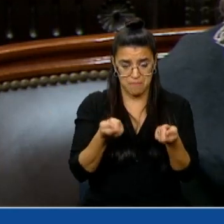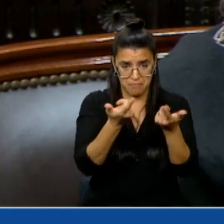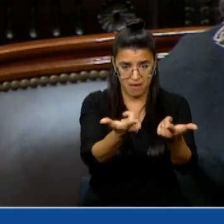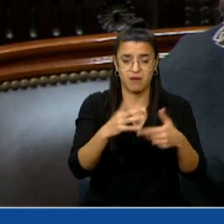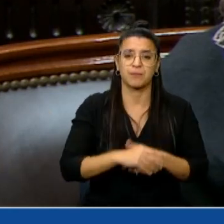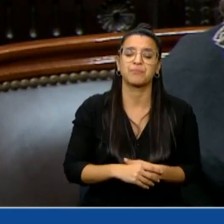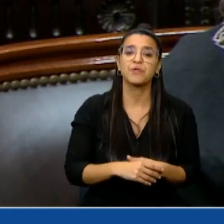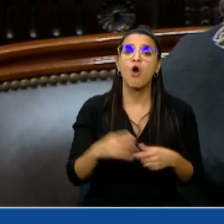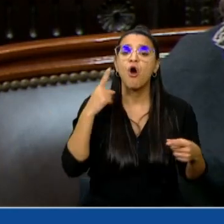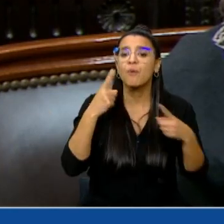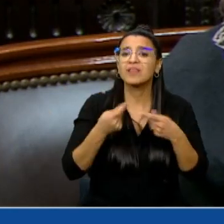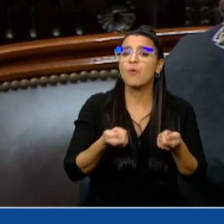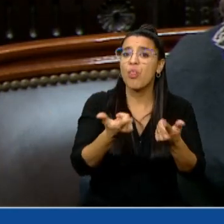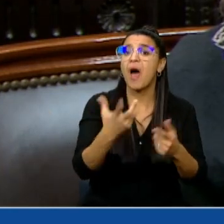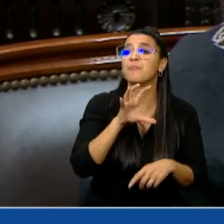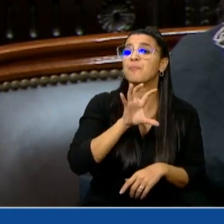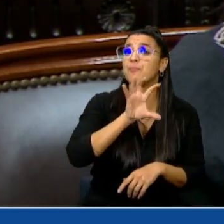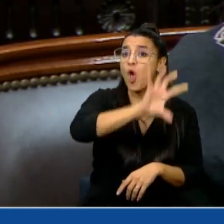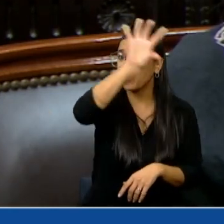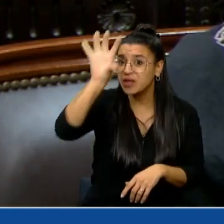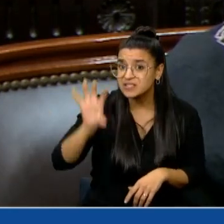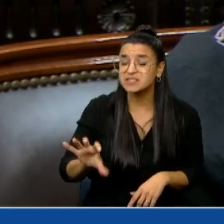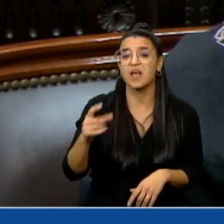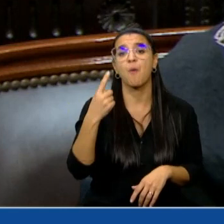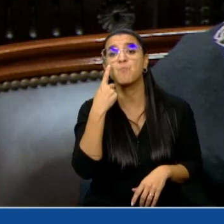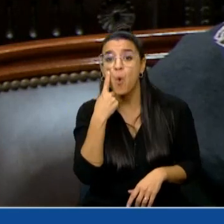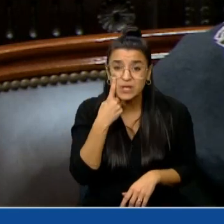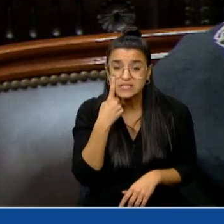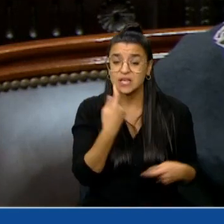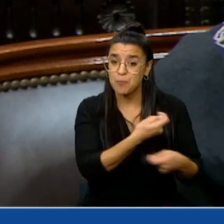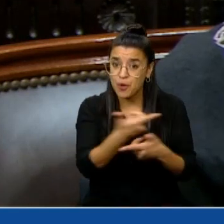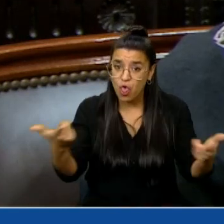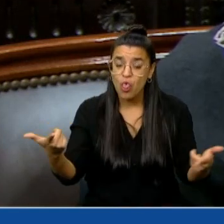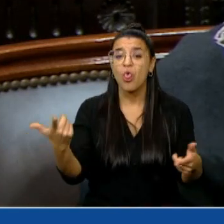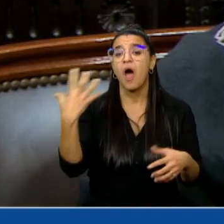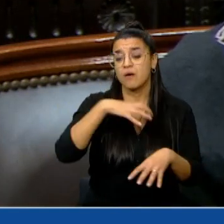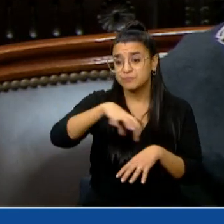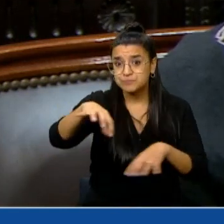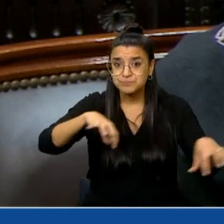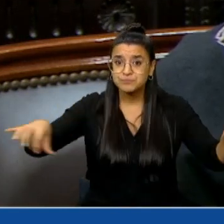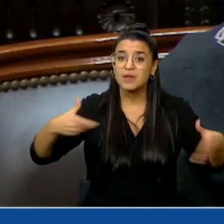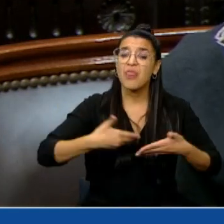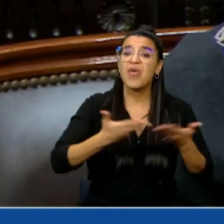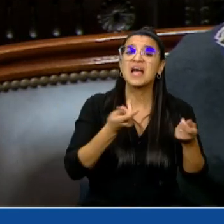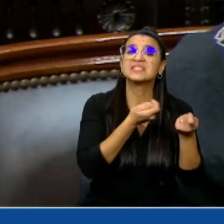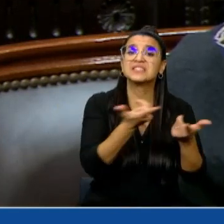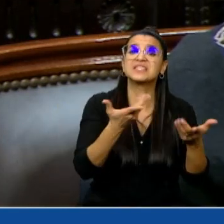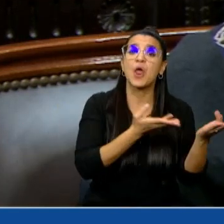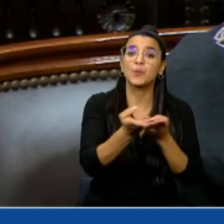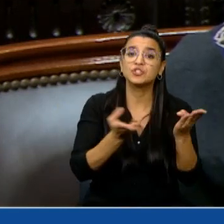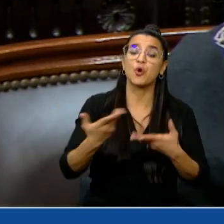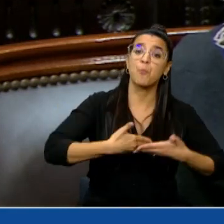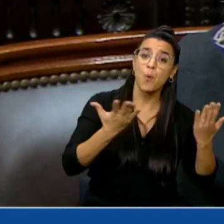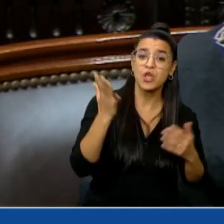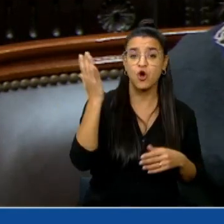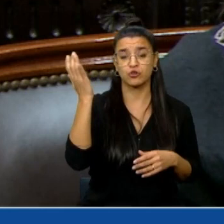su destinatario las provincias, municipios, entes prestadores públicos y privados de los